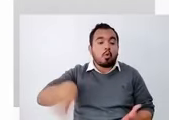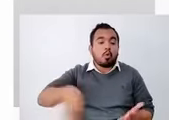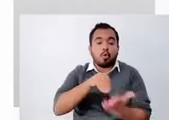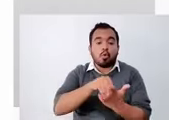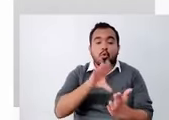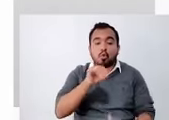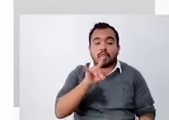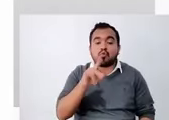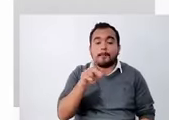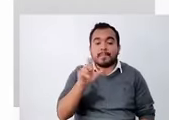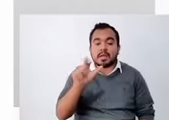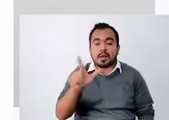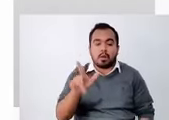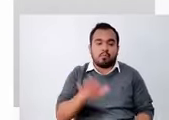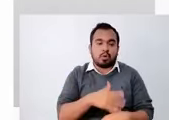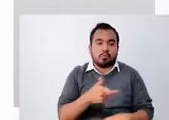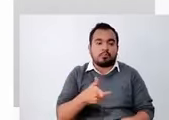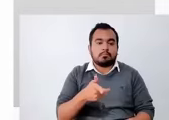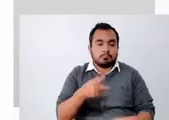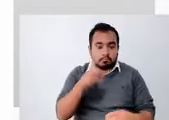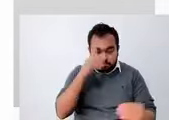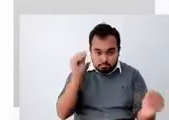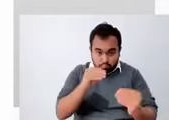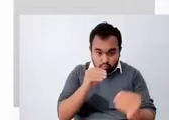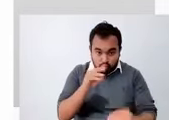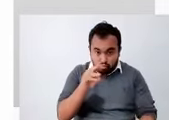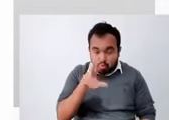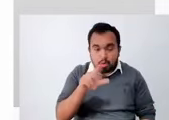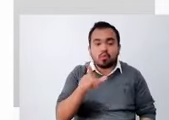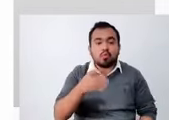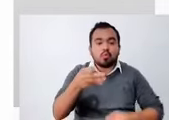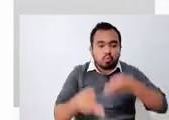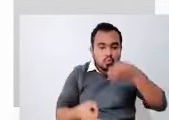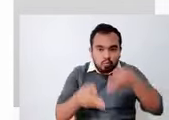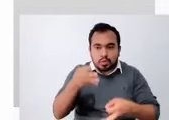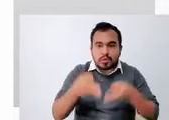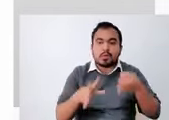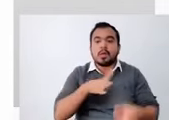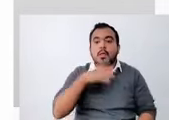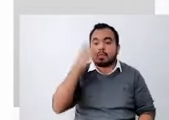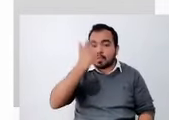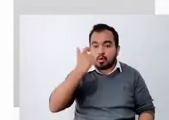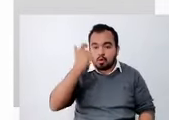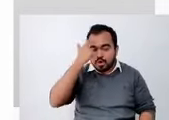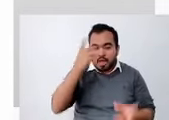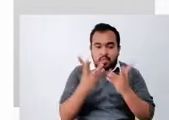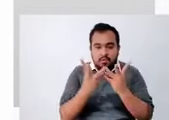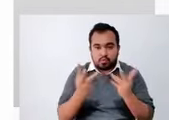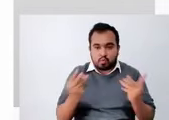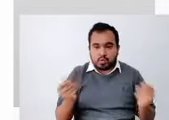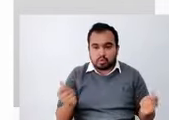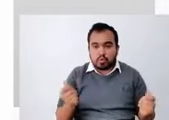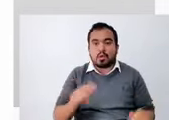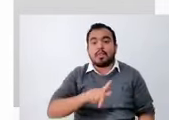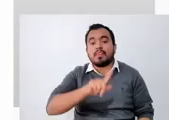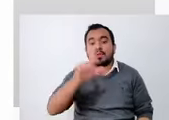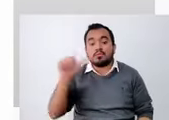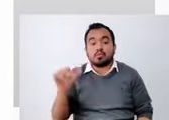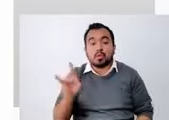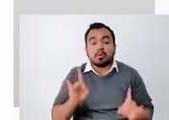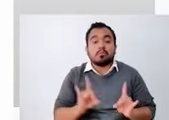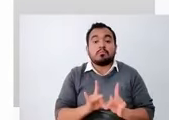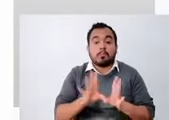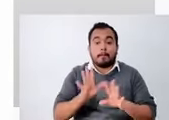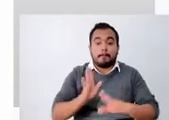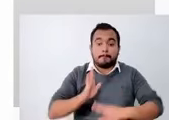pena. Ya no es una argumentación moral, es una argumentación jurídica, es una argumentación basada en la teoría de la disuasión. Después, en el momento de imposición de la pena,